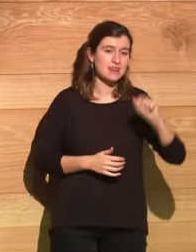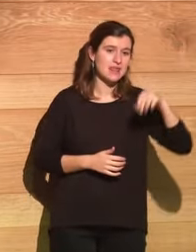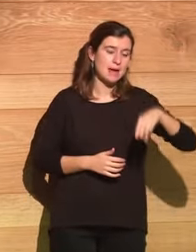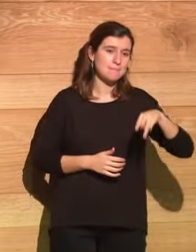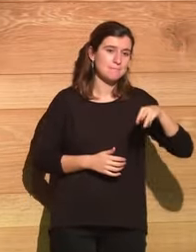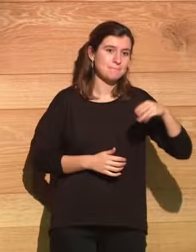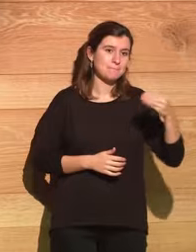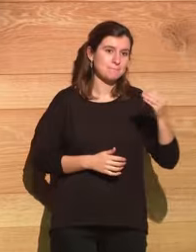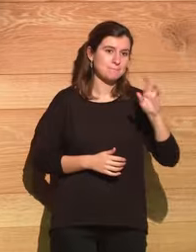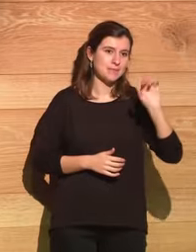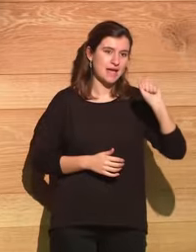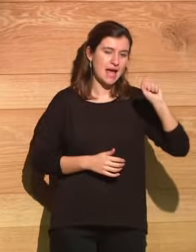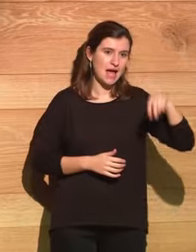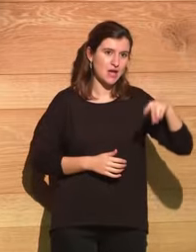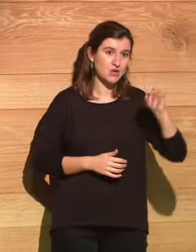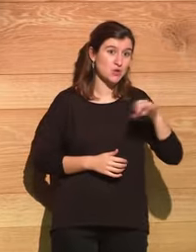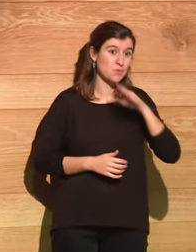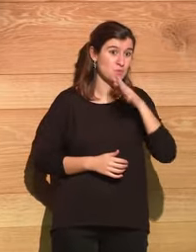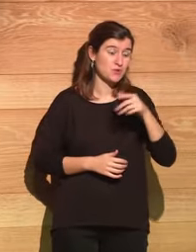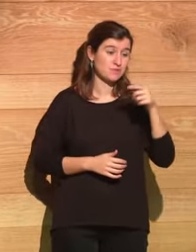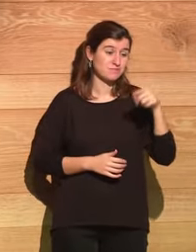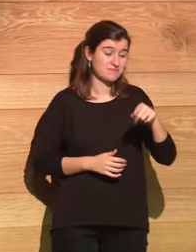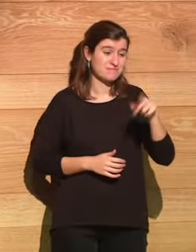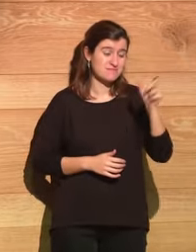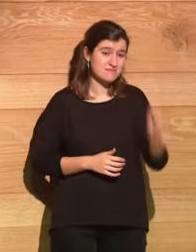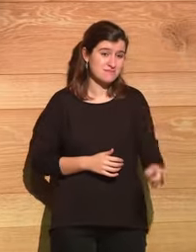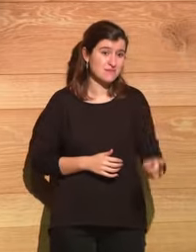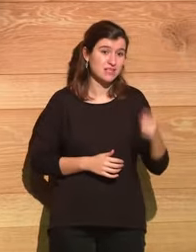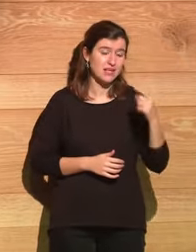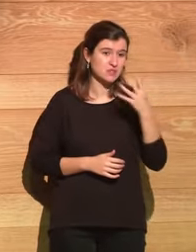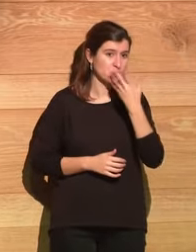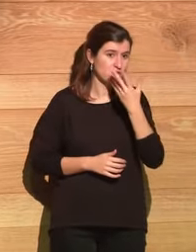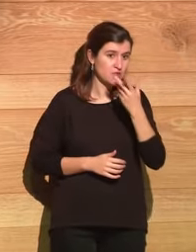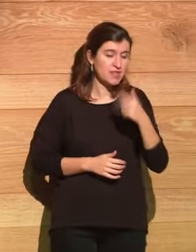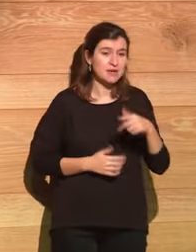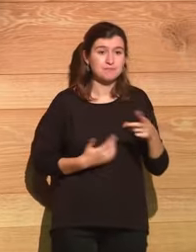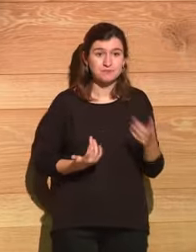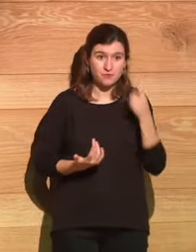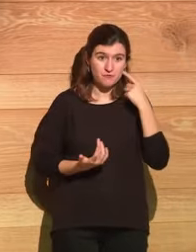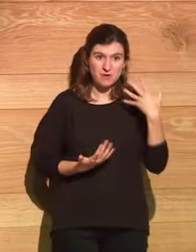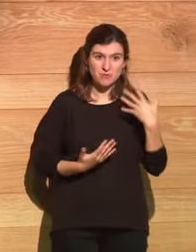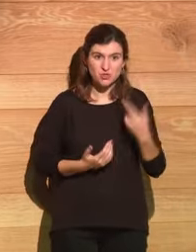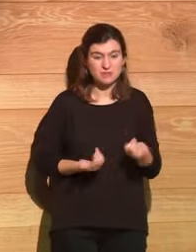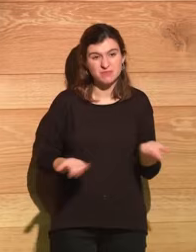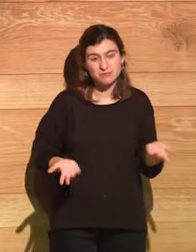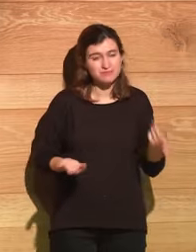es suficientemente conocida, ¿no? Y creo que está todo el mundo al corriente, pero no lo sé.